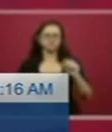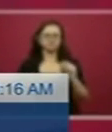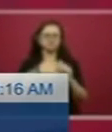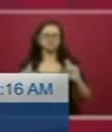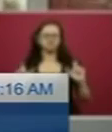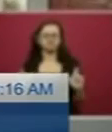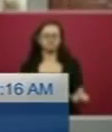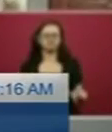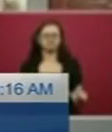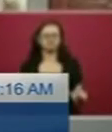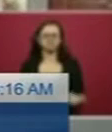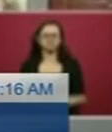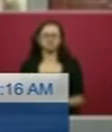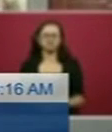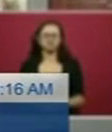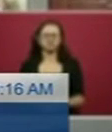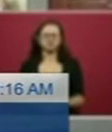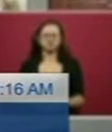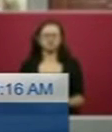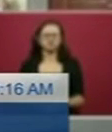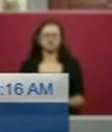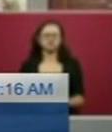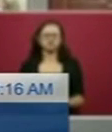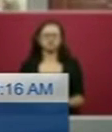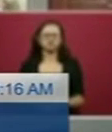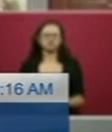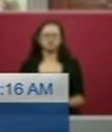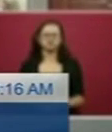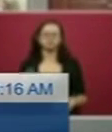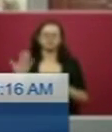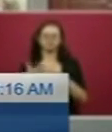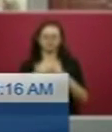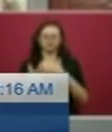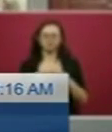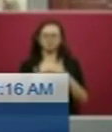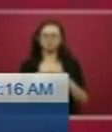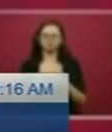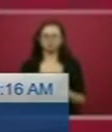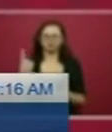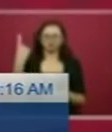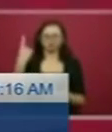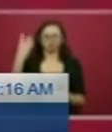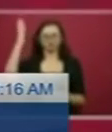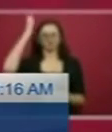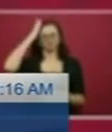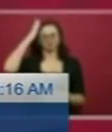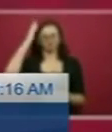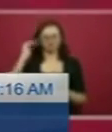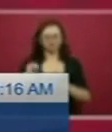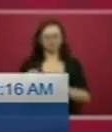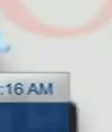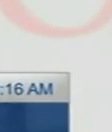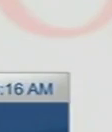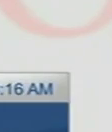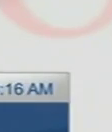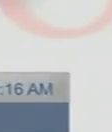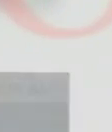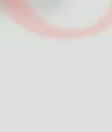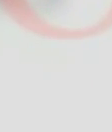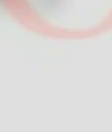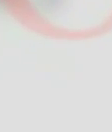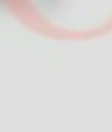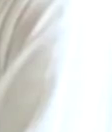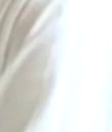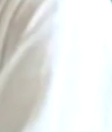que está en la luz y aborrece a su hermano, está aún en tinieblas. Y no se refiere a la CFE.